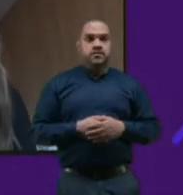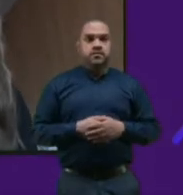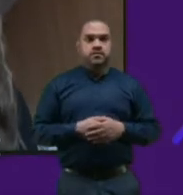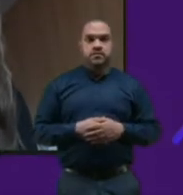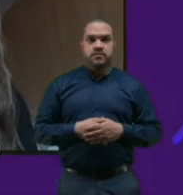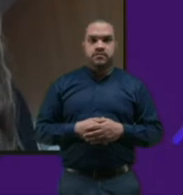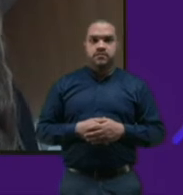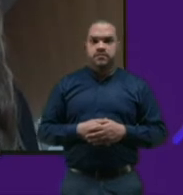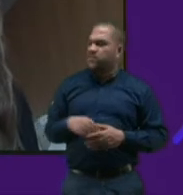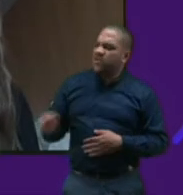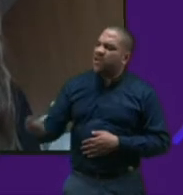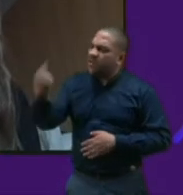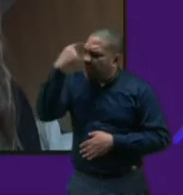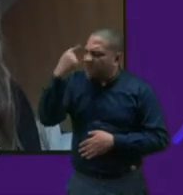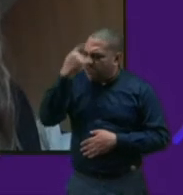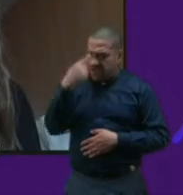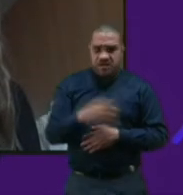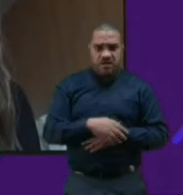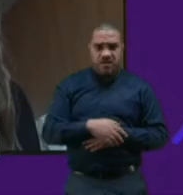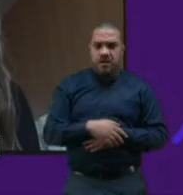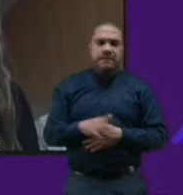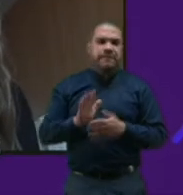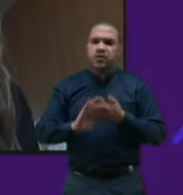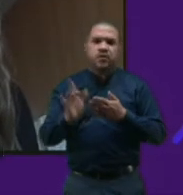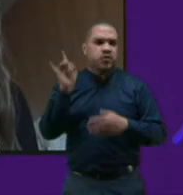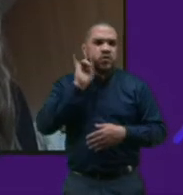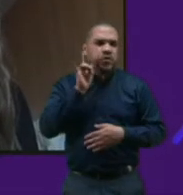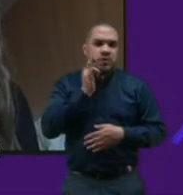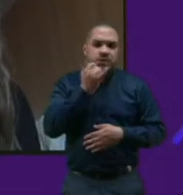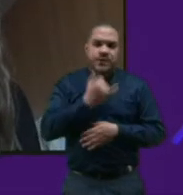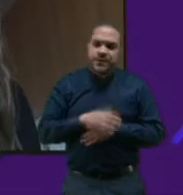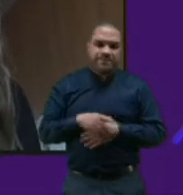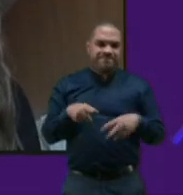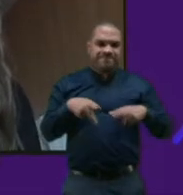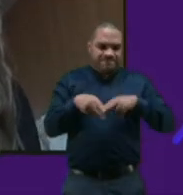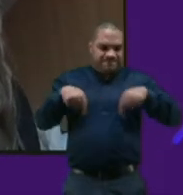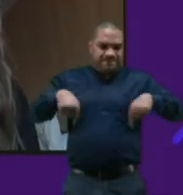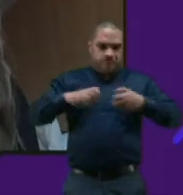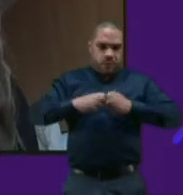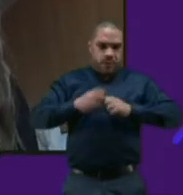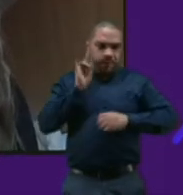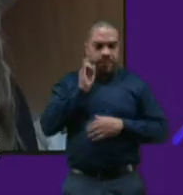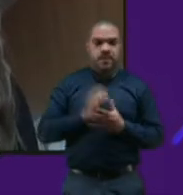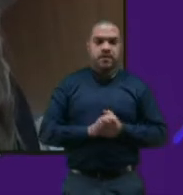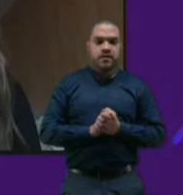a pesar de ese juego que a veces le hace uno la mente? ¿Qué te hizo ir por eso?